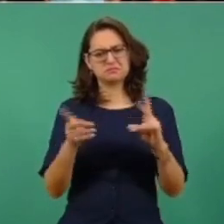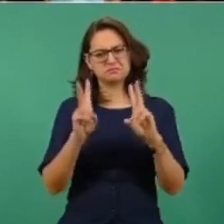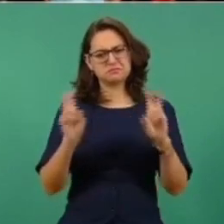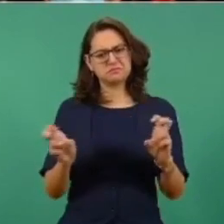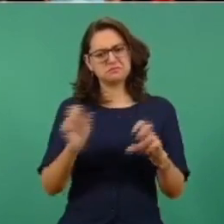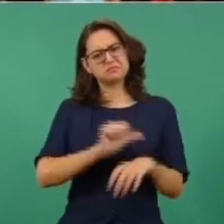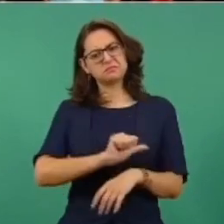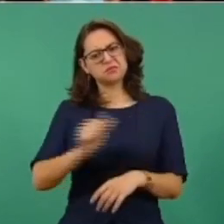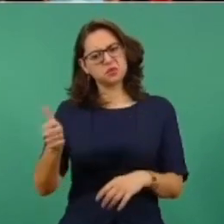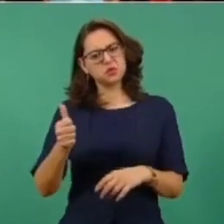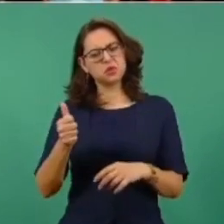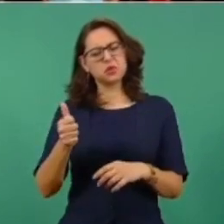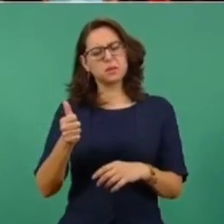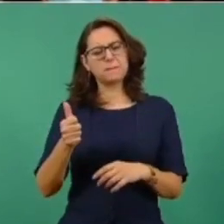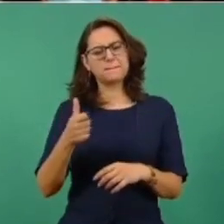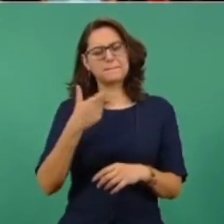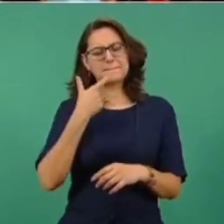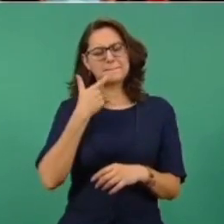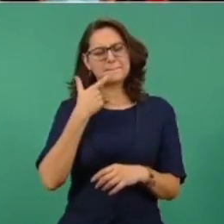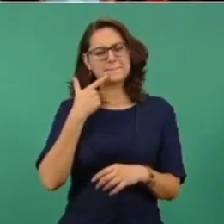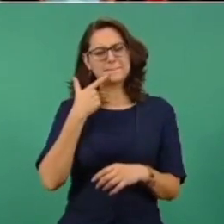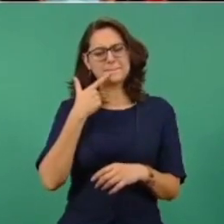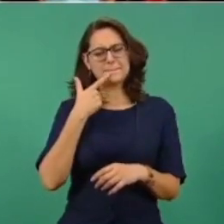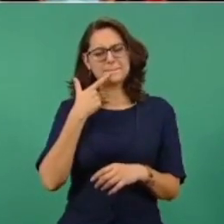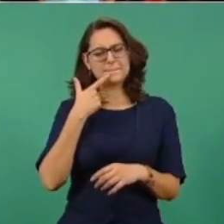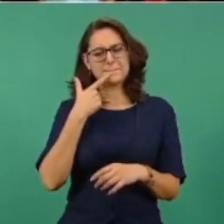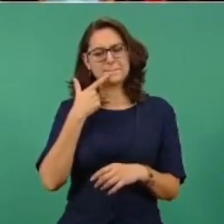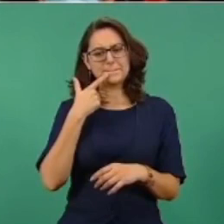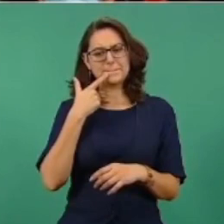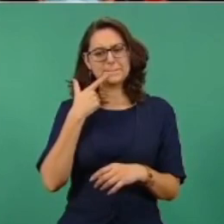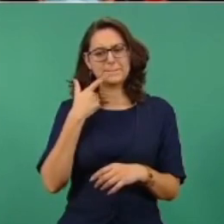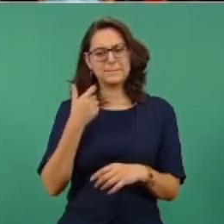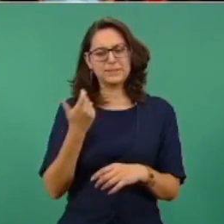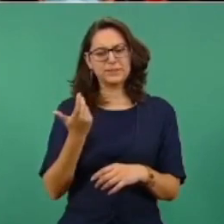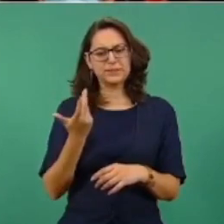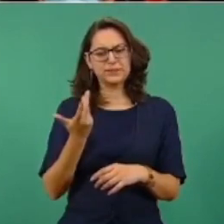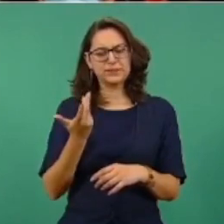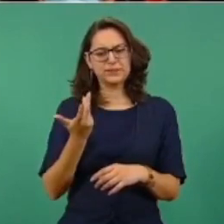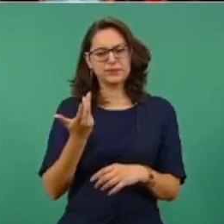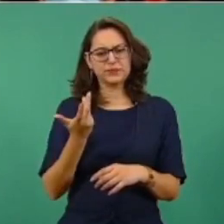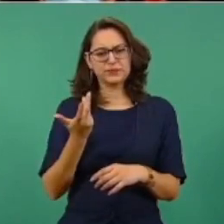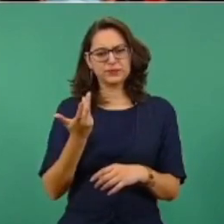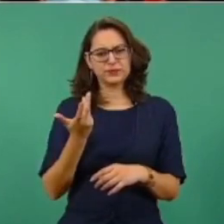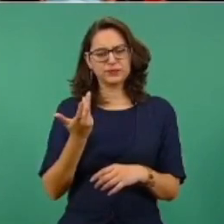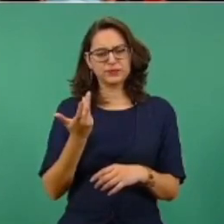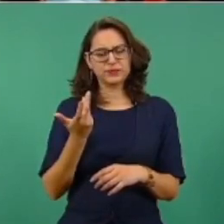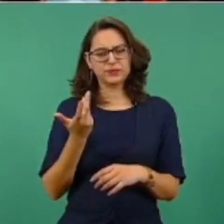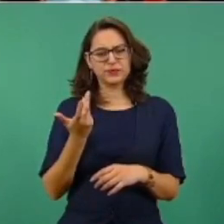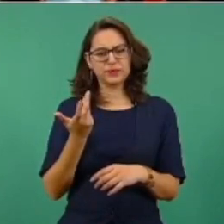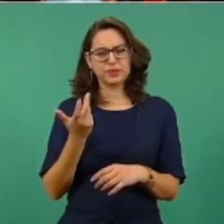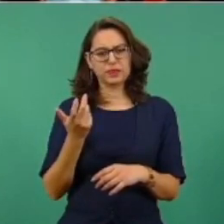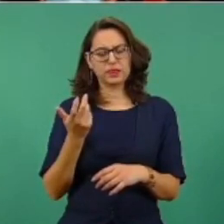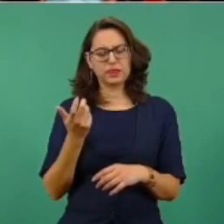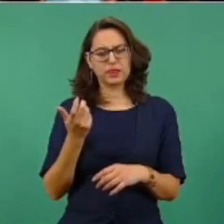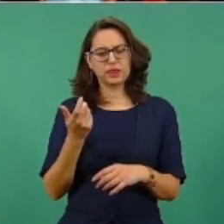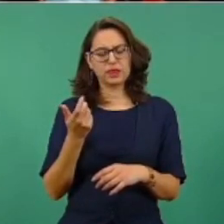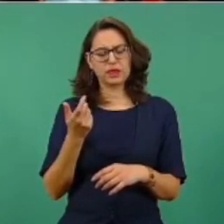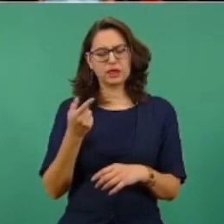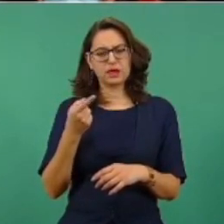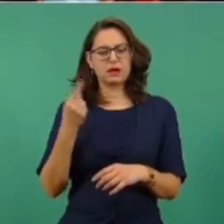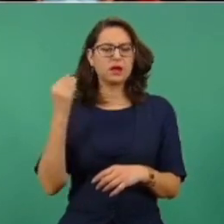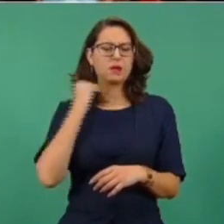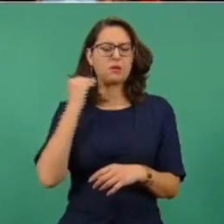escritos que el abogado Alejandro Pulido Cueto